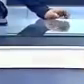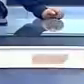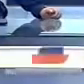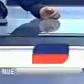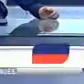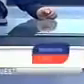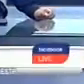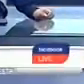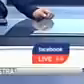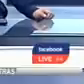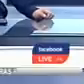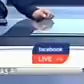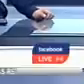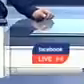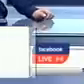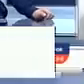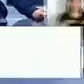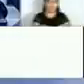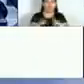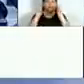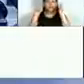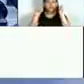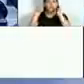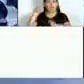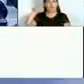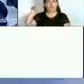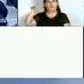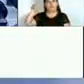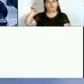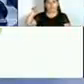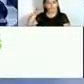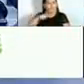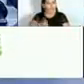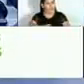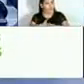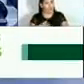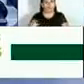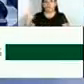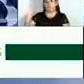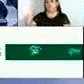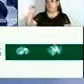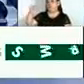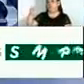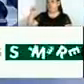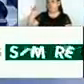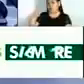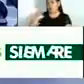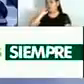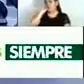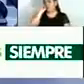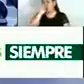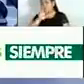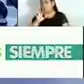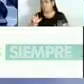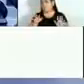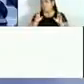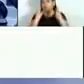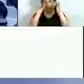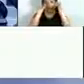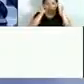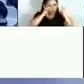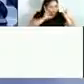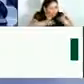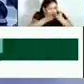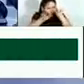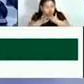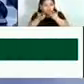Agradecemos que usted se informe con Noticiero Hechos de la Red Salvadoreña de Medios y le contamos, la Fiscalía General de la República informó que investiga más de 4.000